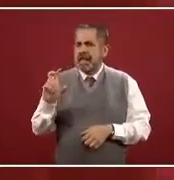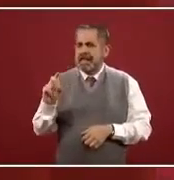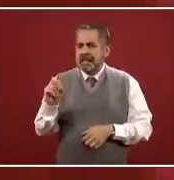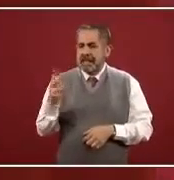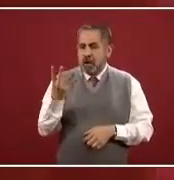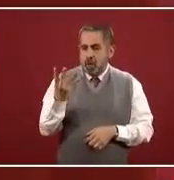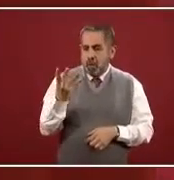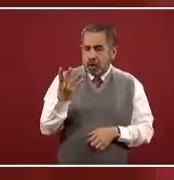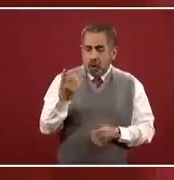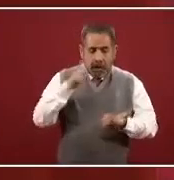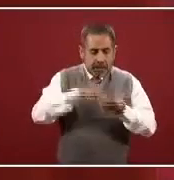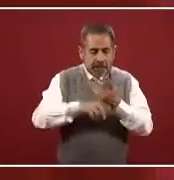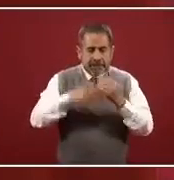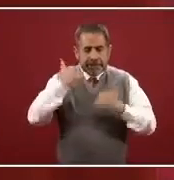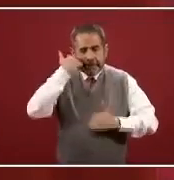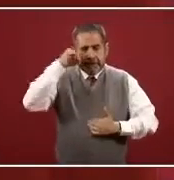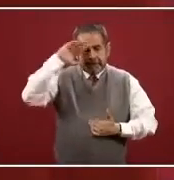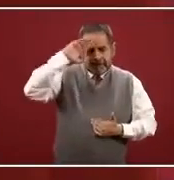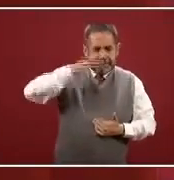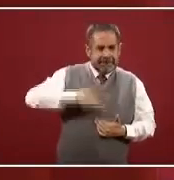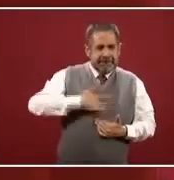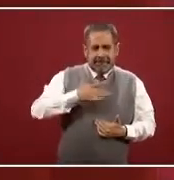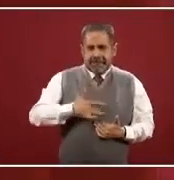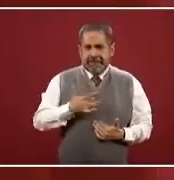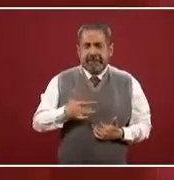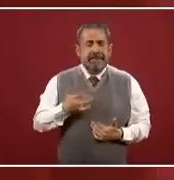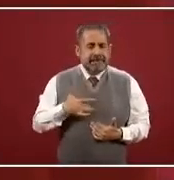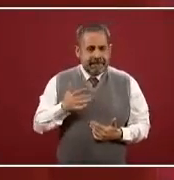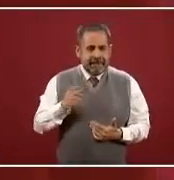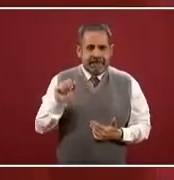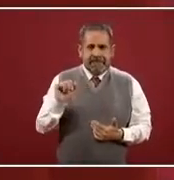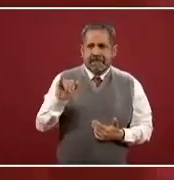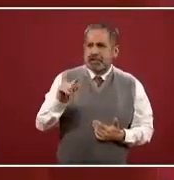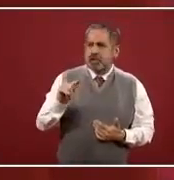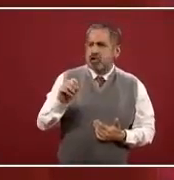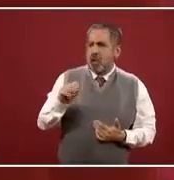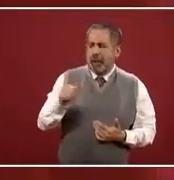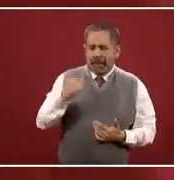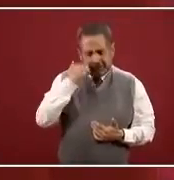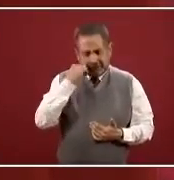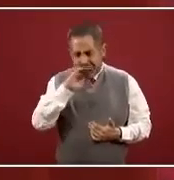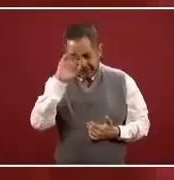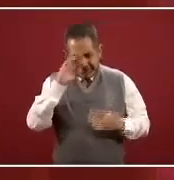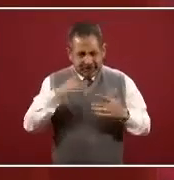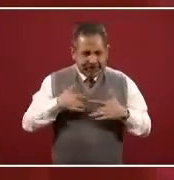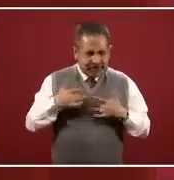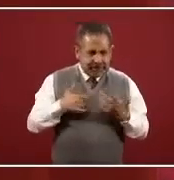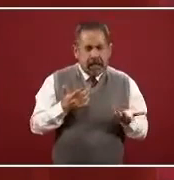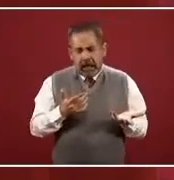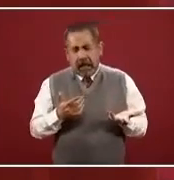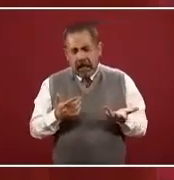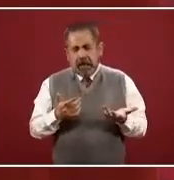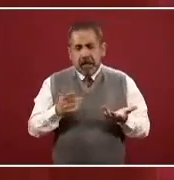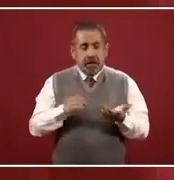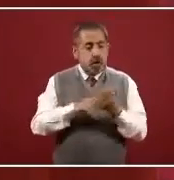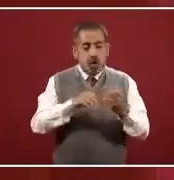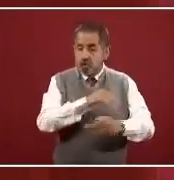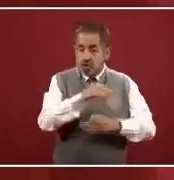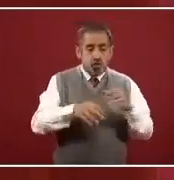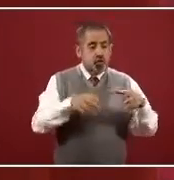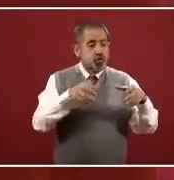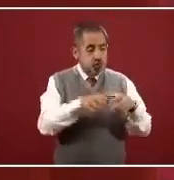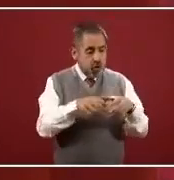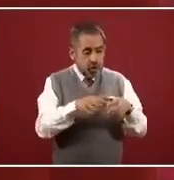presentaron síntomas. O sea, son contactos que presentaron sintomatología, no se mantuvieron asintomáticos. Todos ellos, por lo tanto,